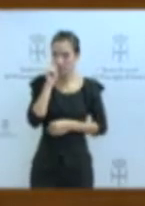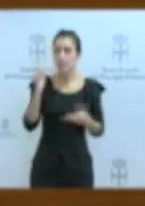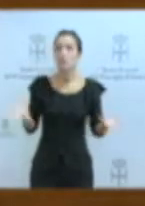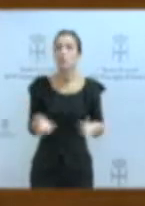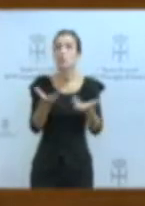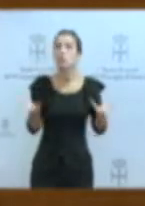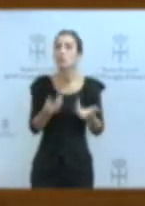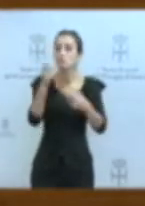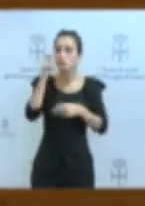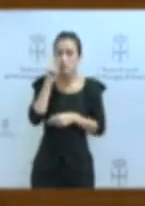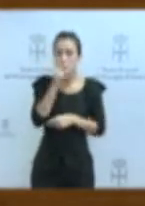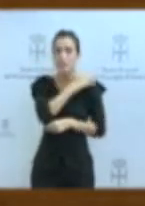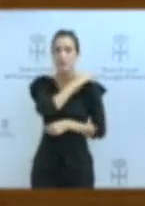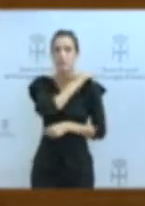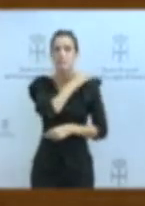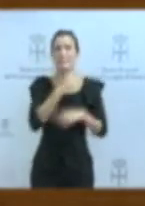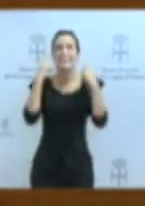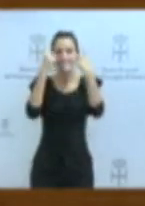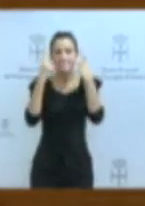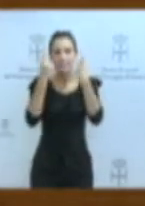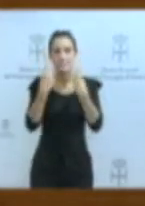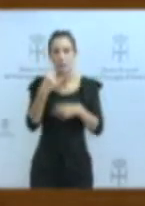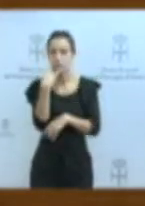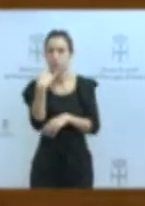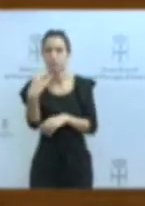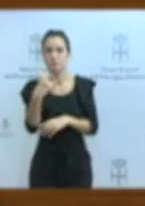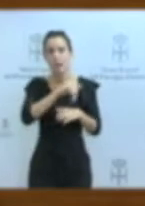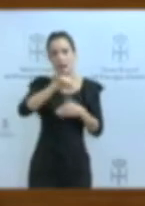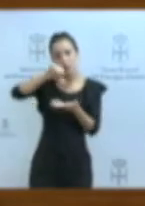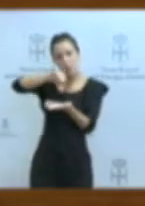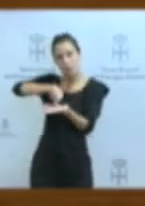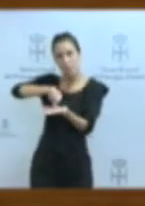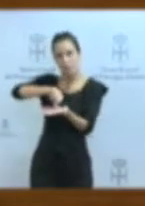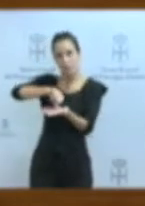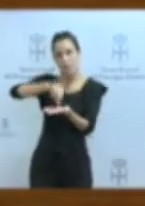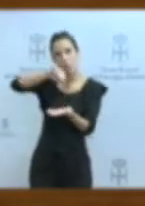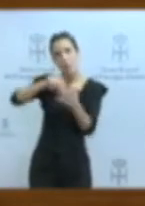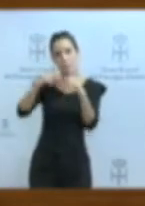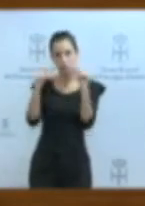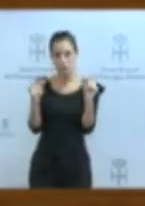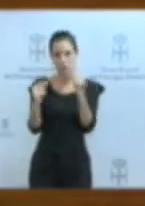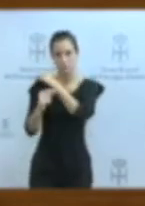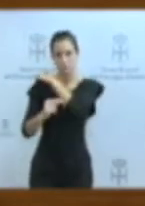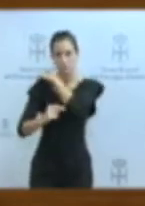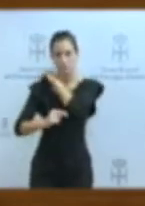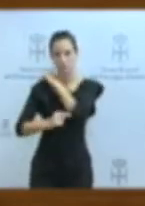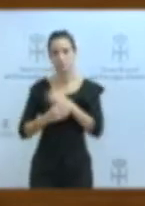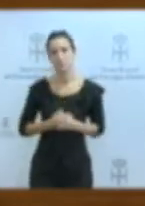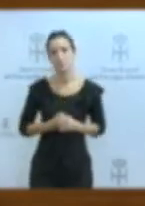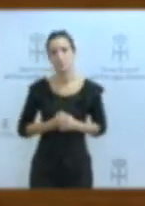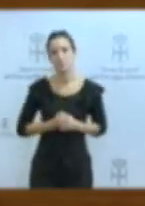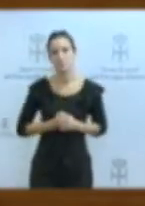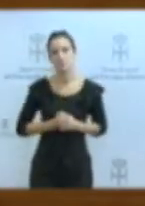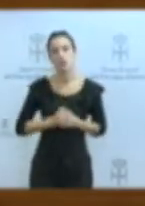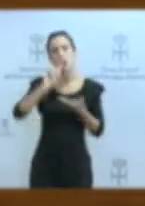turistas al destino Asturias, ¿no? Evidentemente, esos contratos de promoción turística están